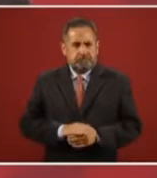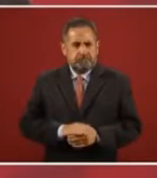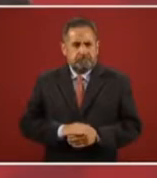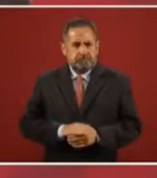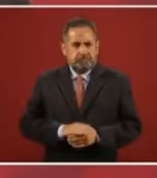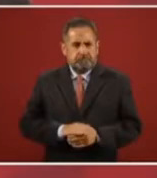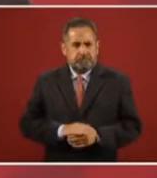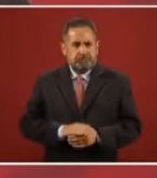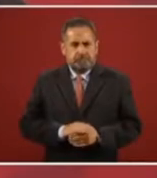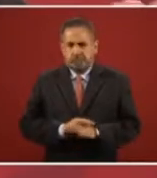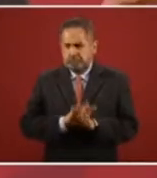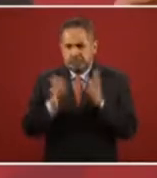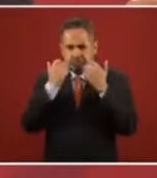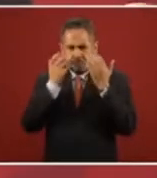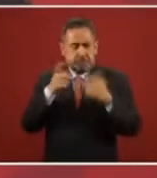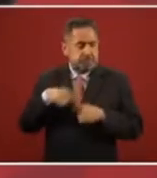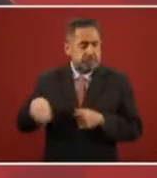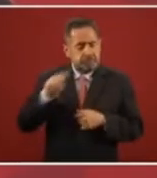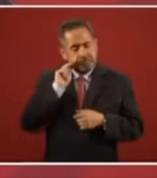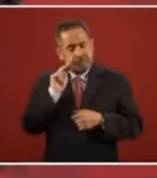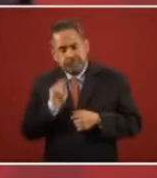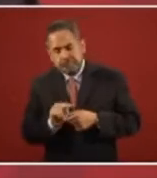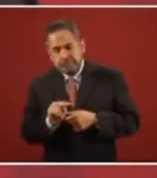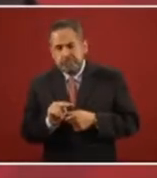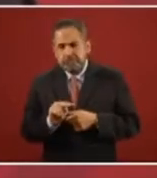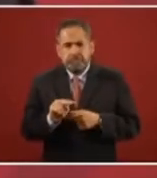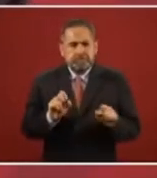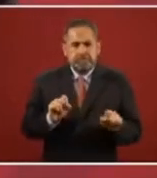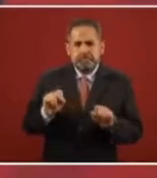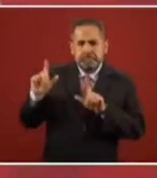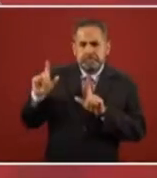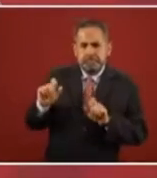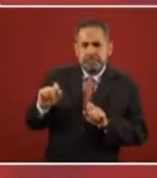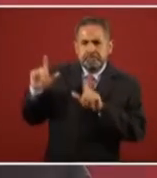you live set imágenes